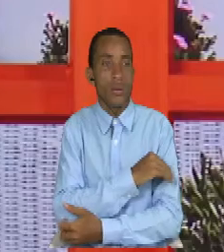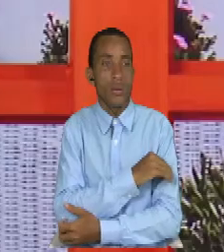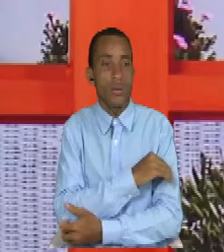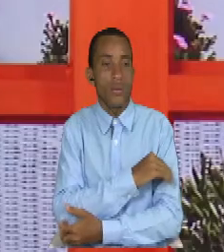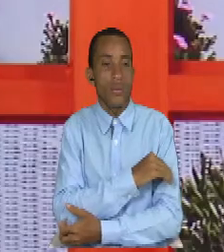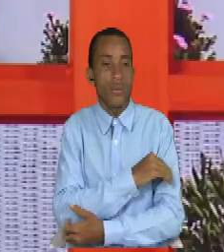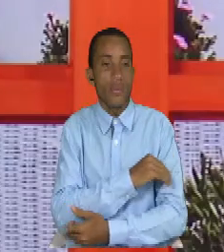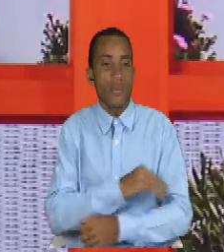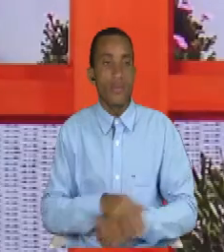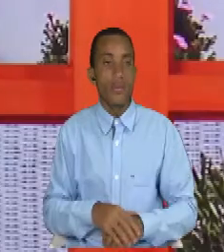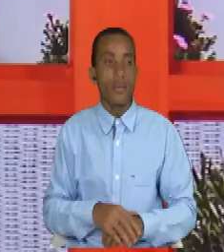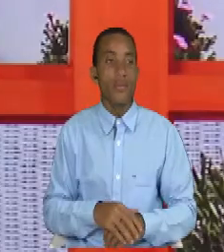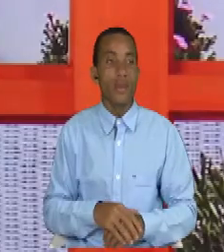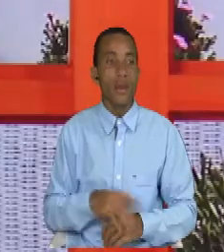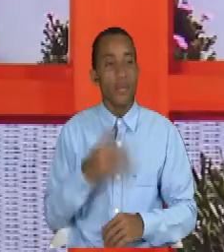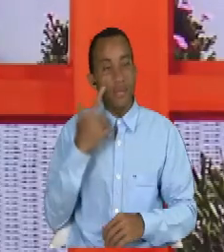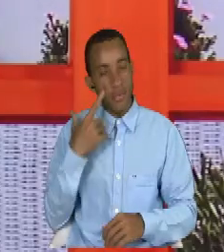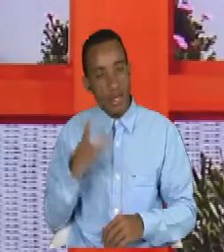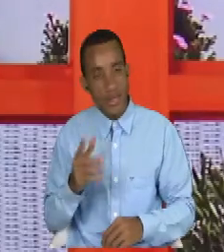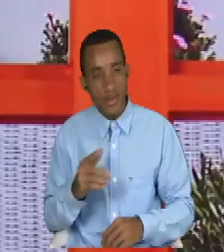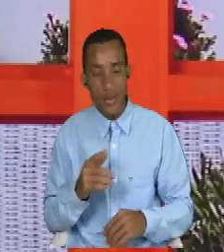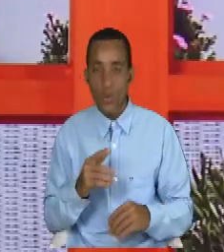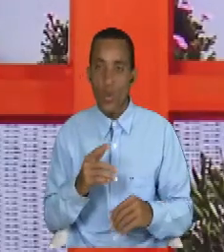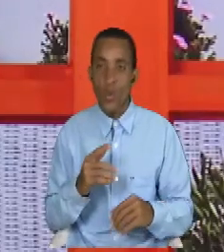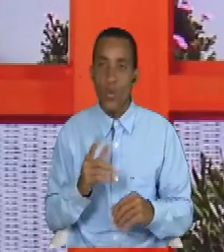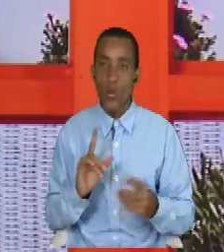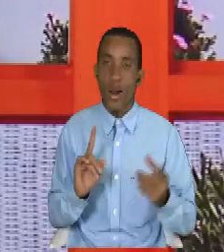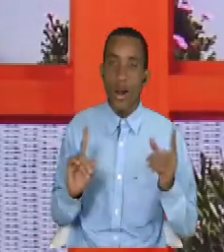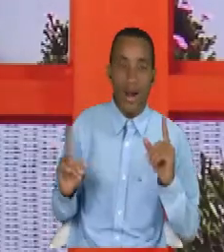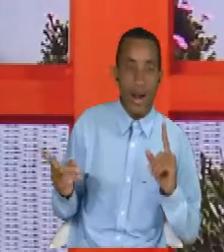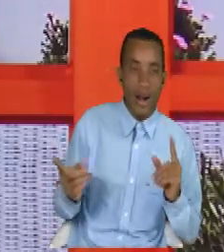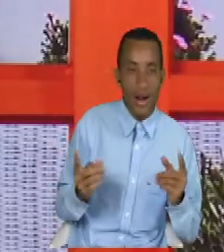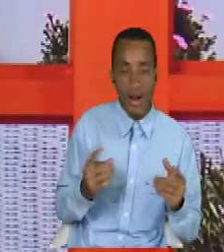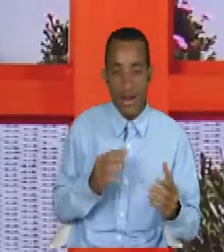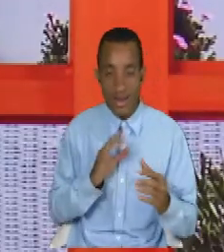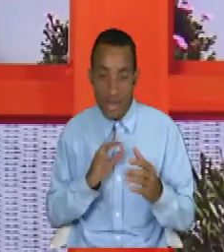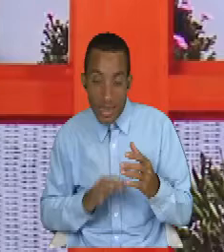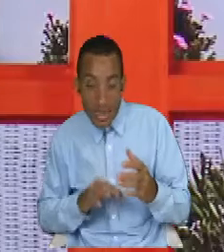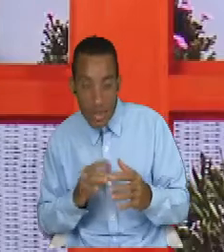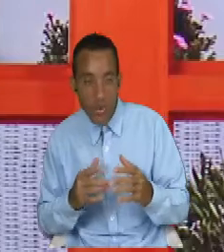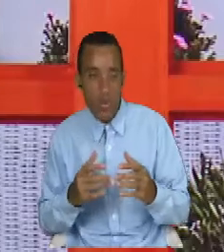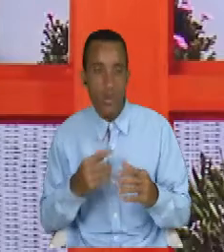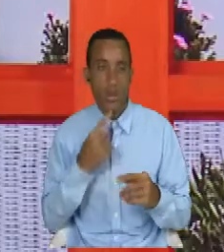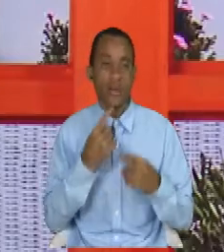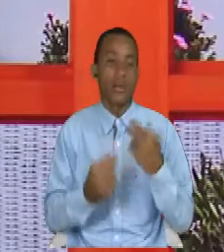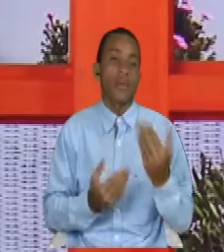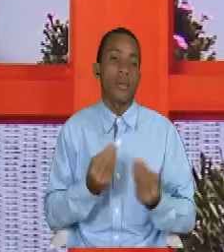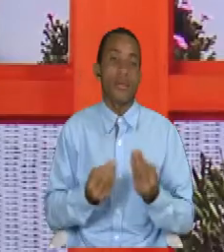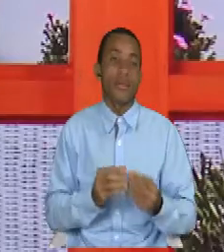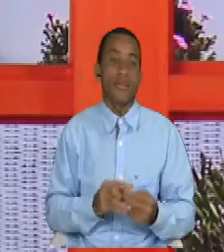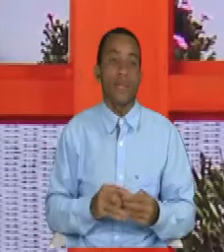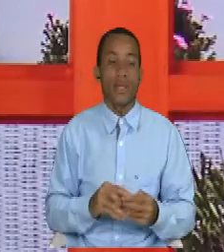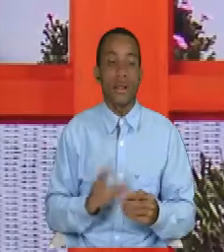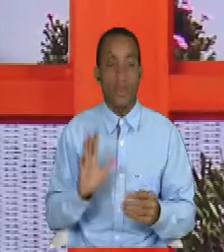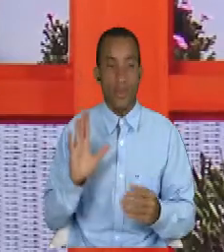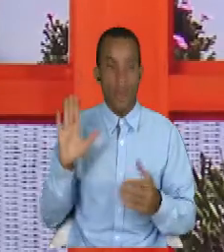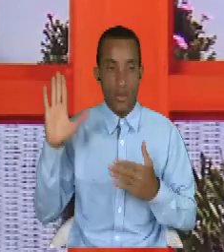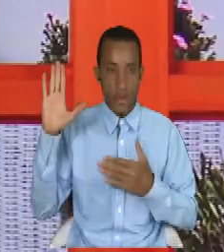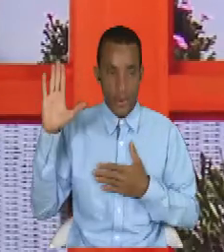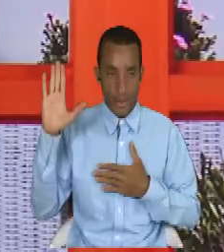bueno es cuál es el trabalenguas cierto qué documento debe hacer debe hacer una promesa de compraventa